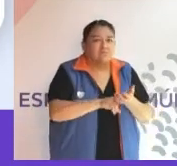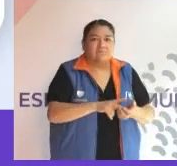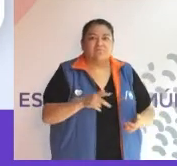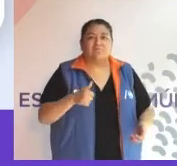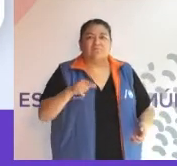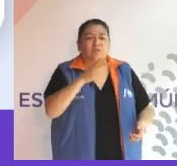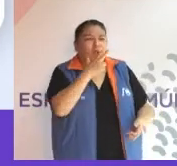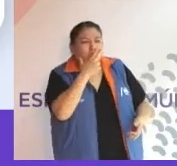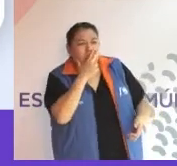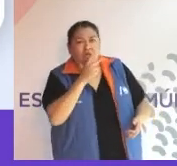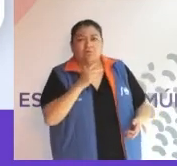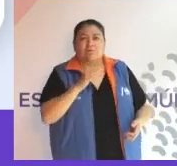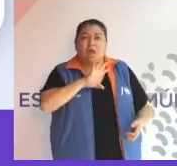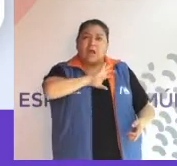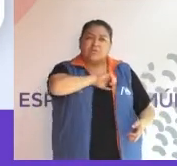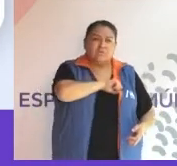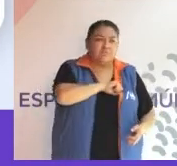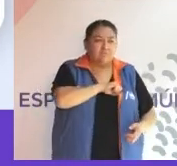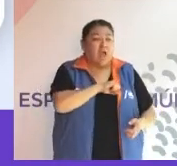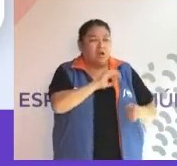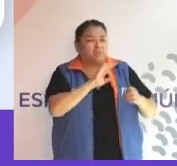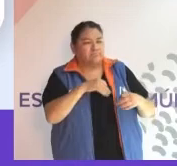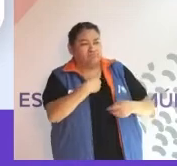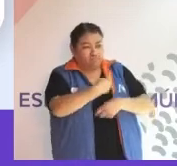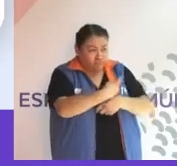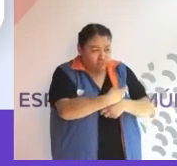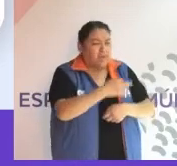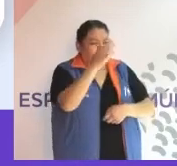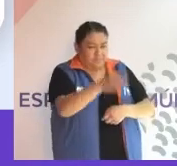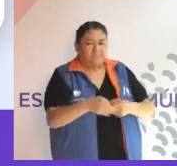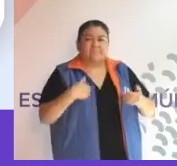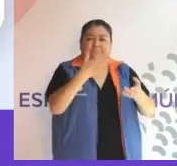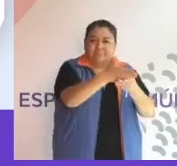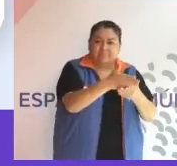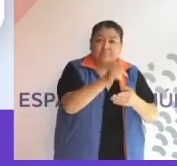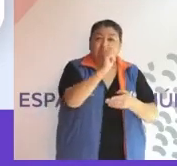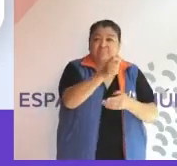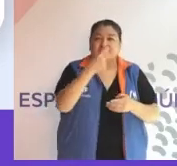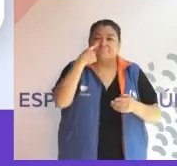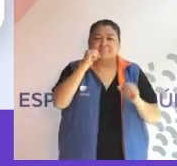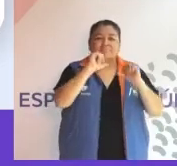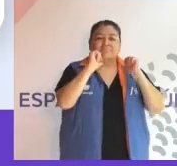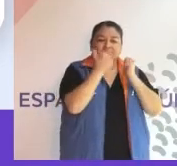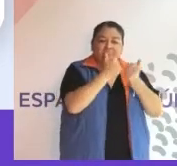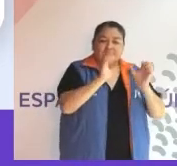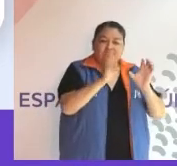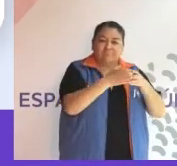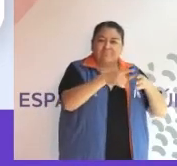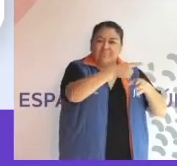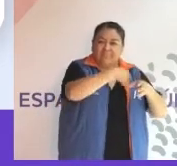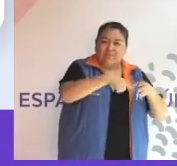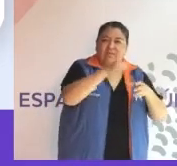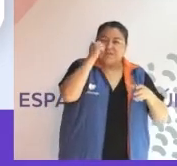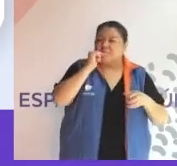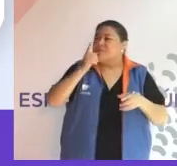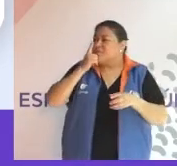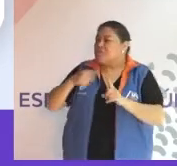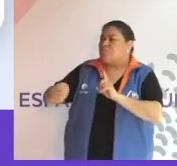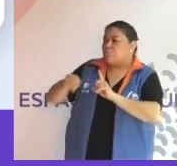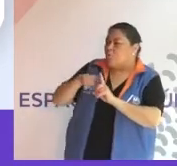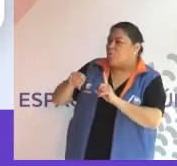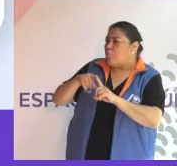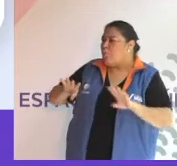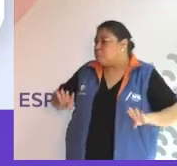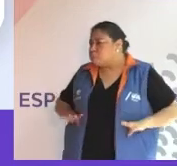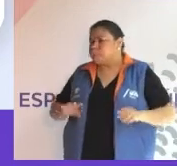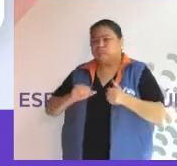ti sea atractivo. Entonces, una de las cosas que nos dicen a las organizaciones sociales que hagamos es que nos hagamos mejores, y